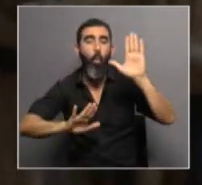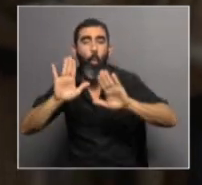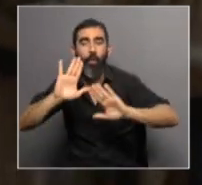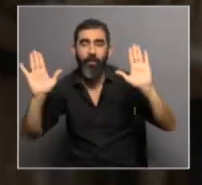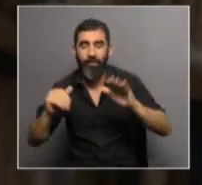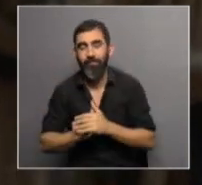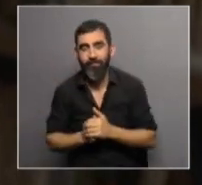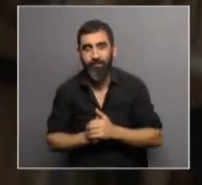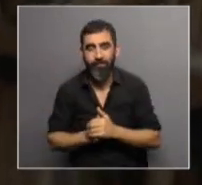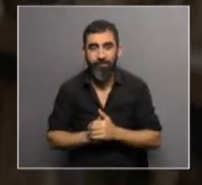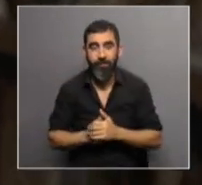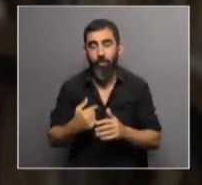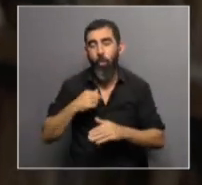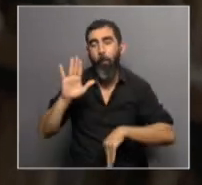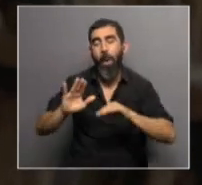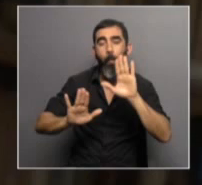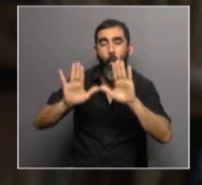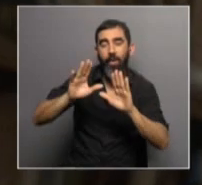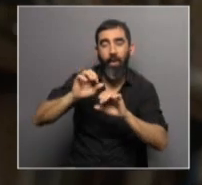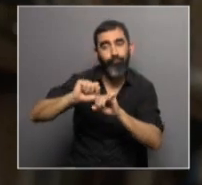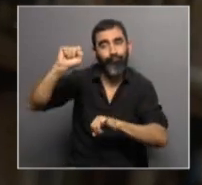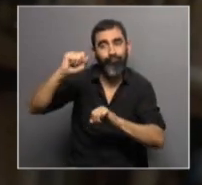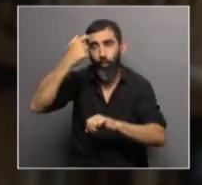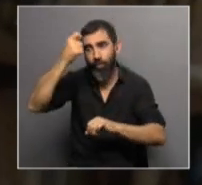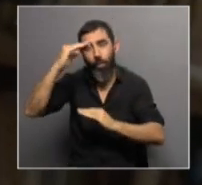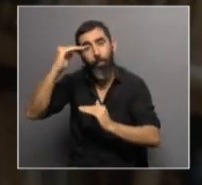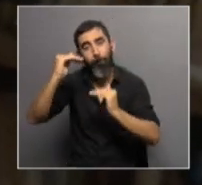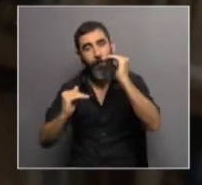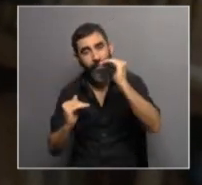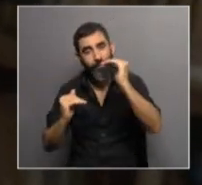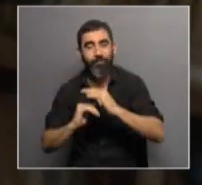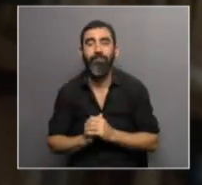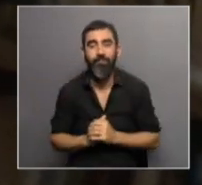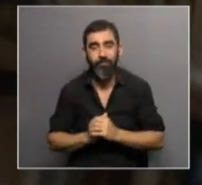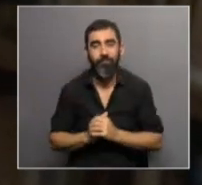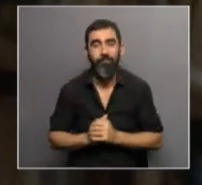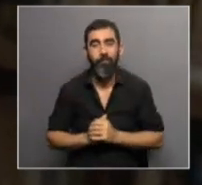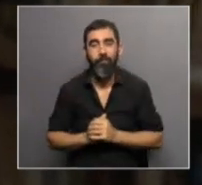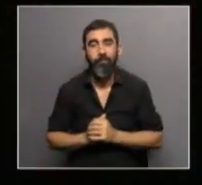y ahora soy marmolista y dr doctor es muy grande